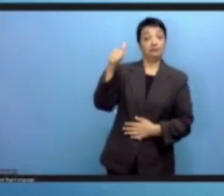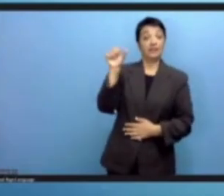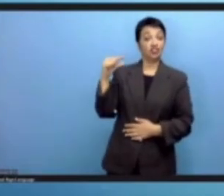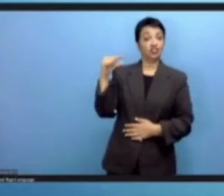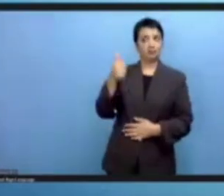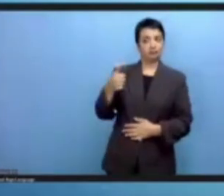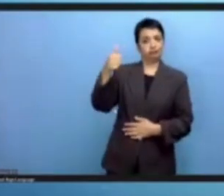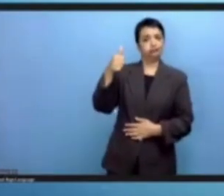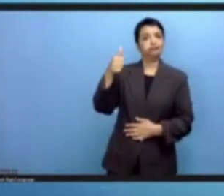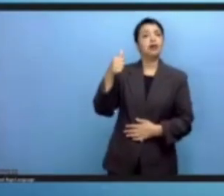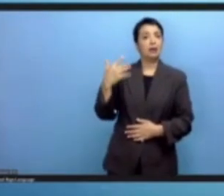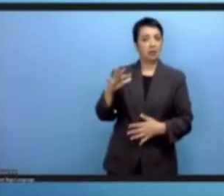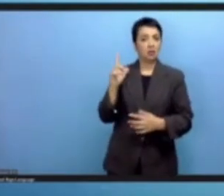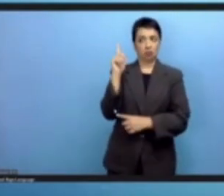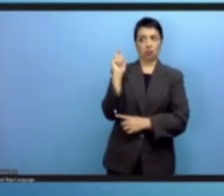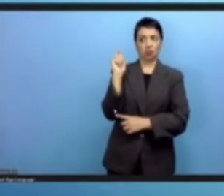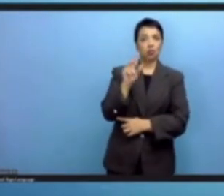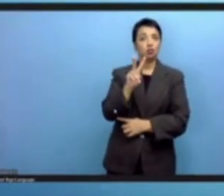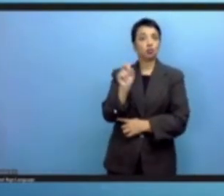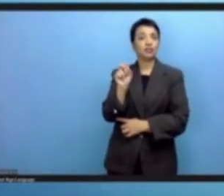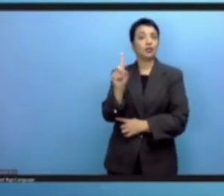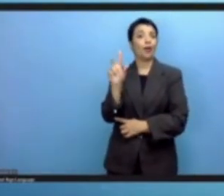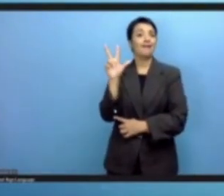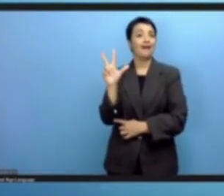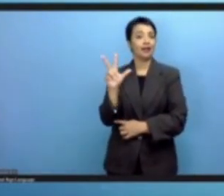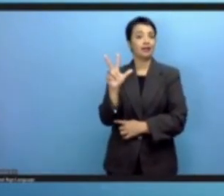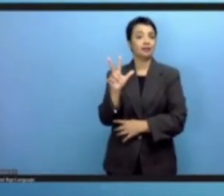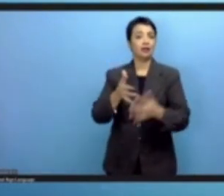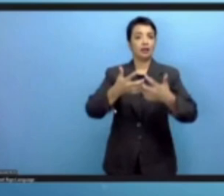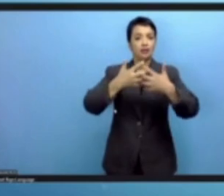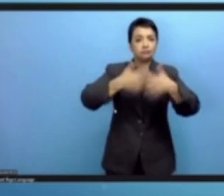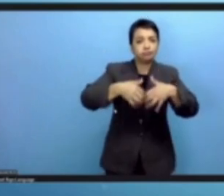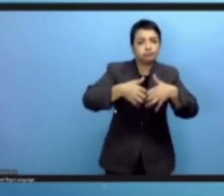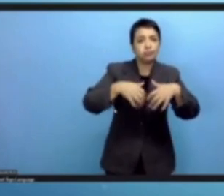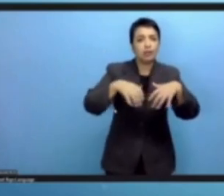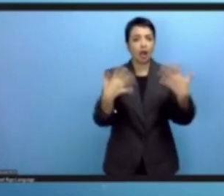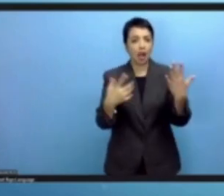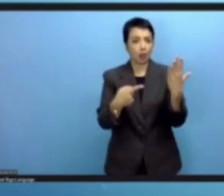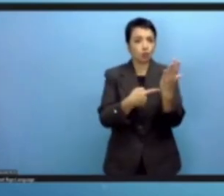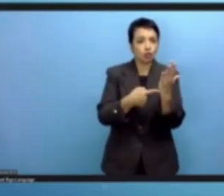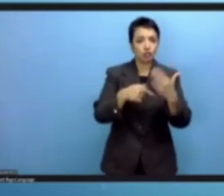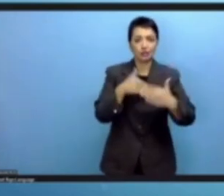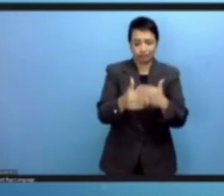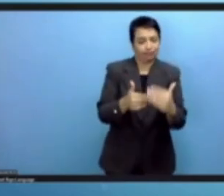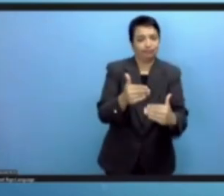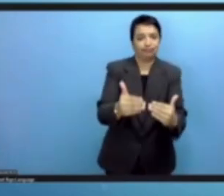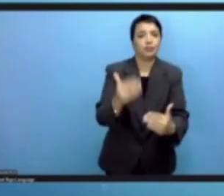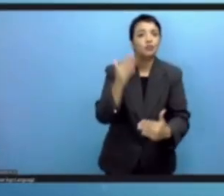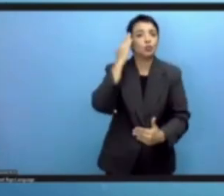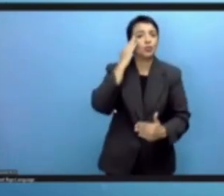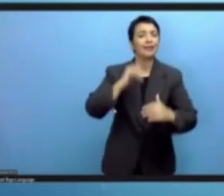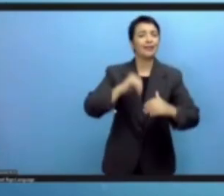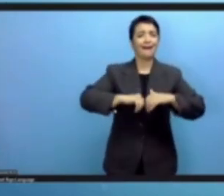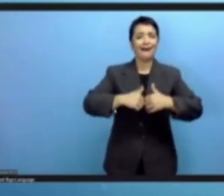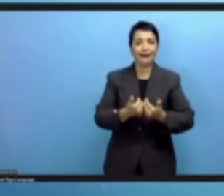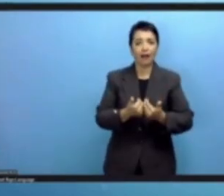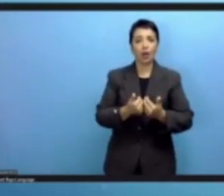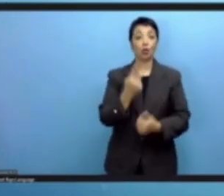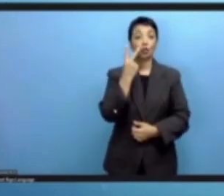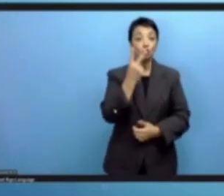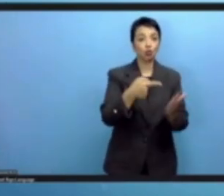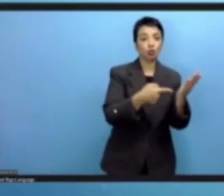habló sobre la cooperación en 2018 las áreas principales a ver cómo